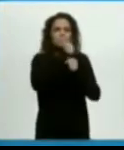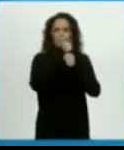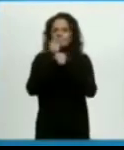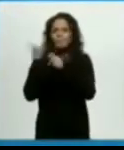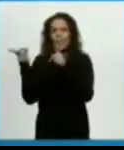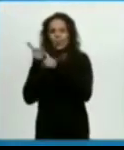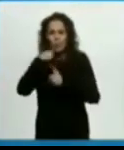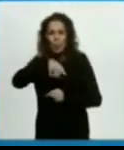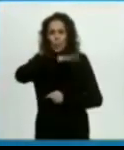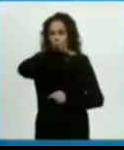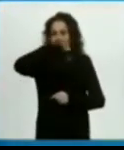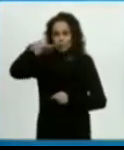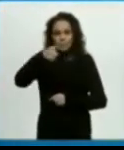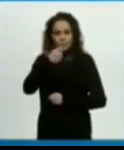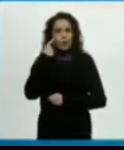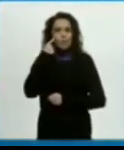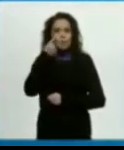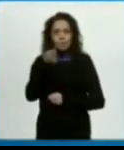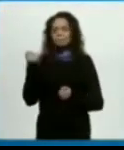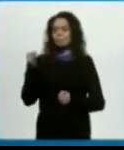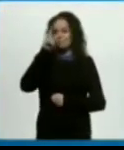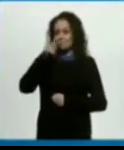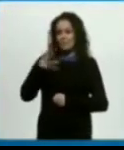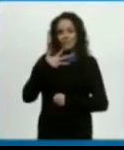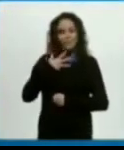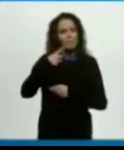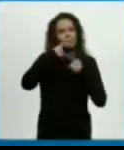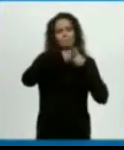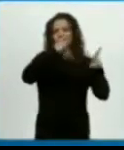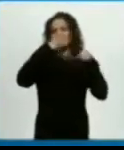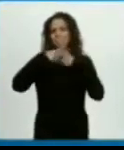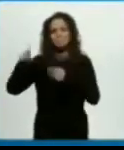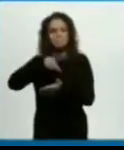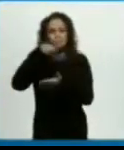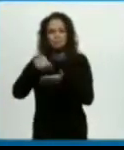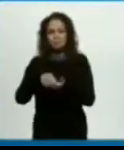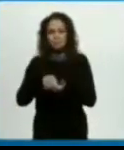Ya verán que están en todas partes. Hasta la próxima.